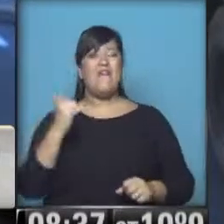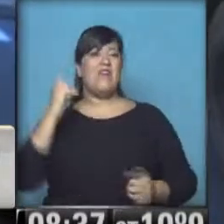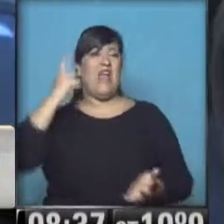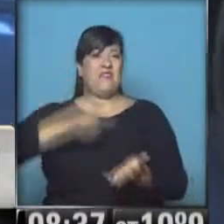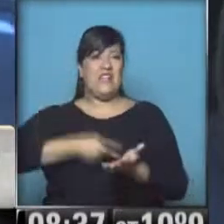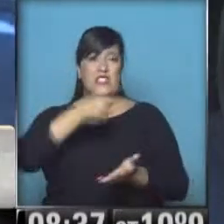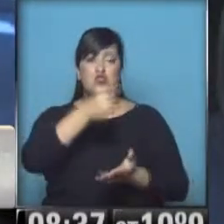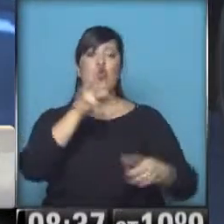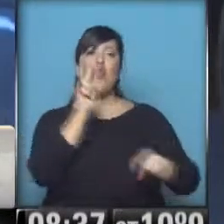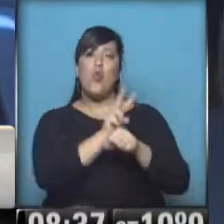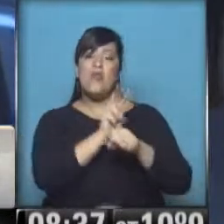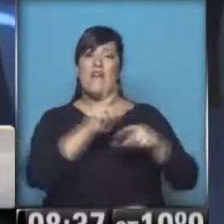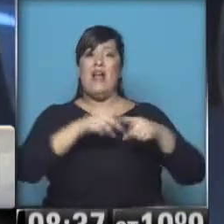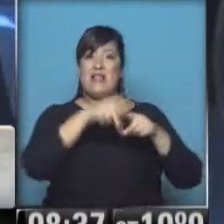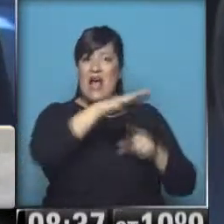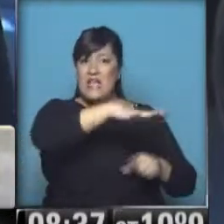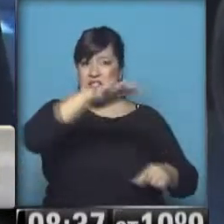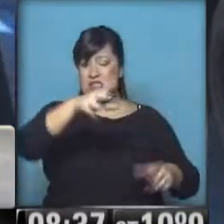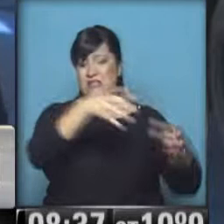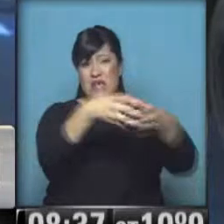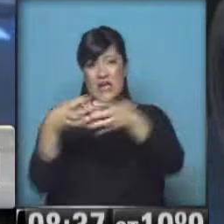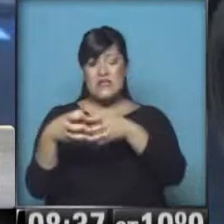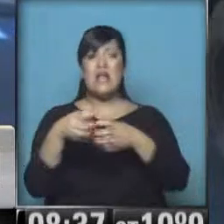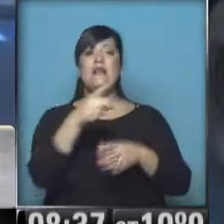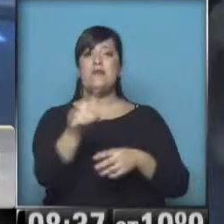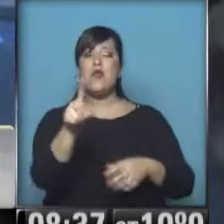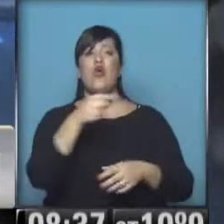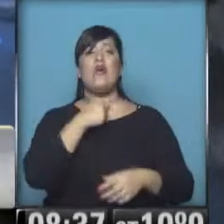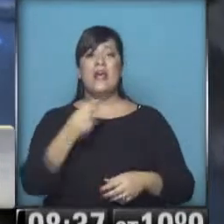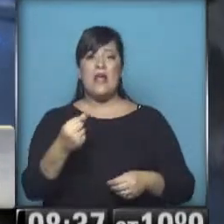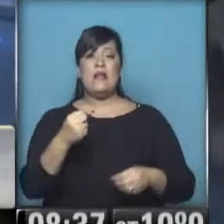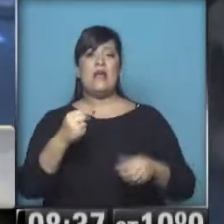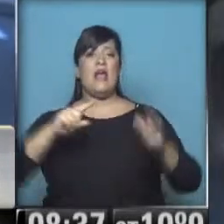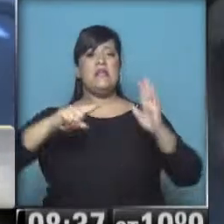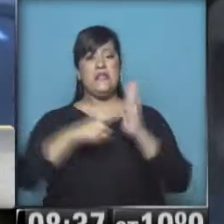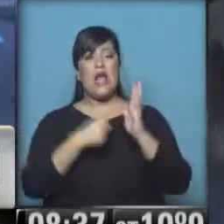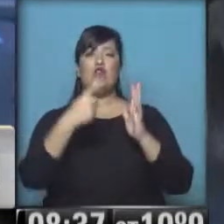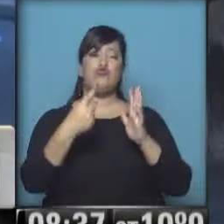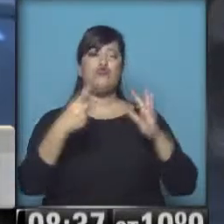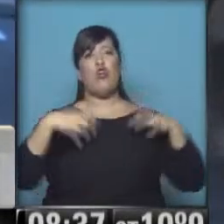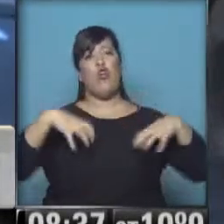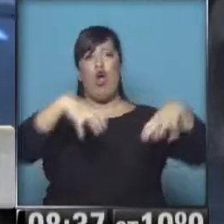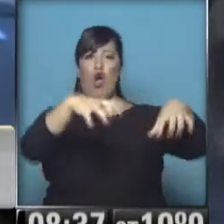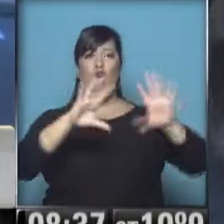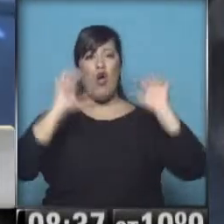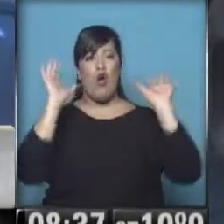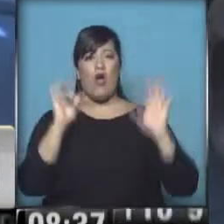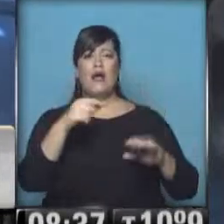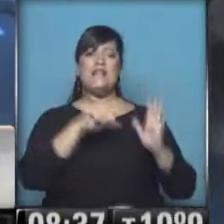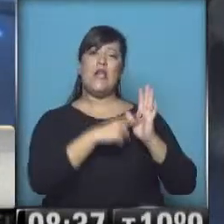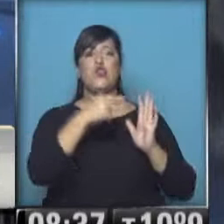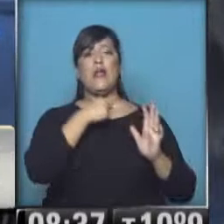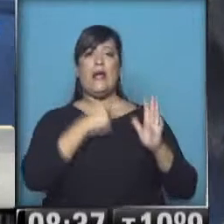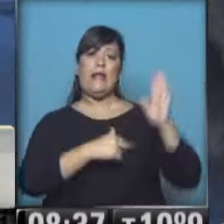del taller de protegidos y es como que la cuestión era que querían hacer el centro cívico, el gobierno del macrismo quería hacer el centro cívico en ese